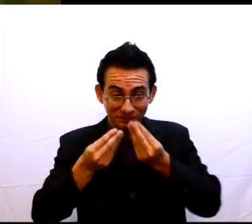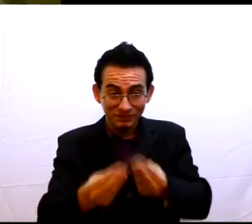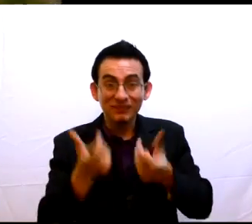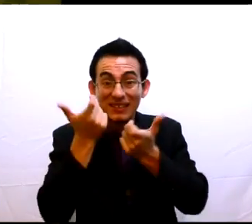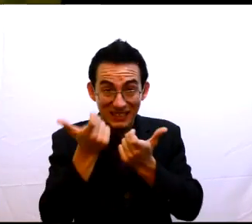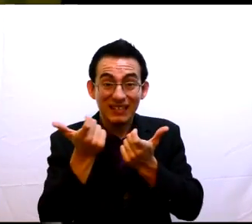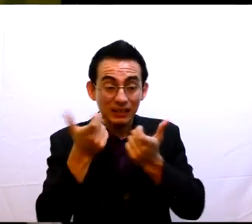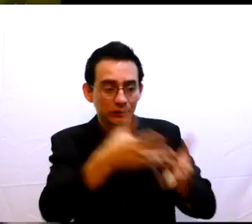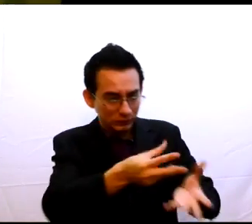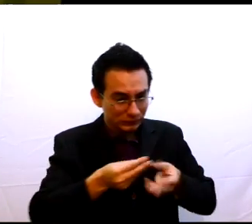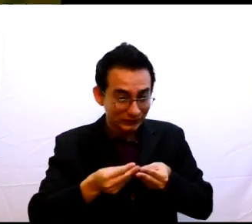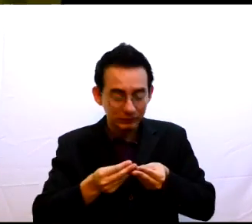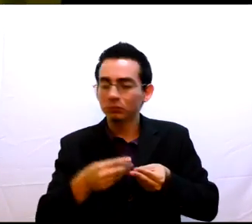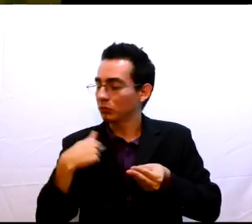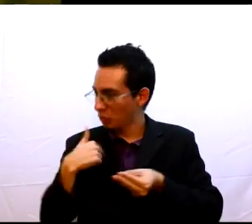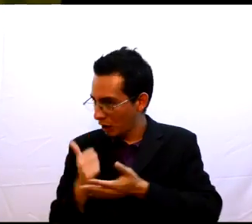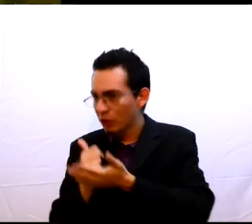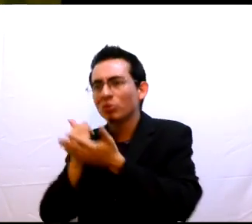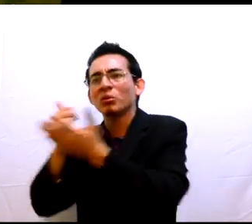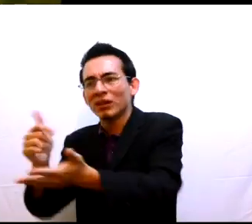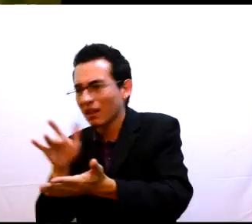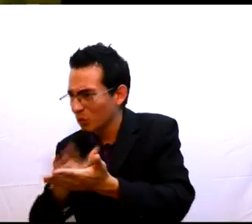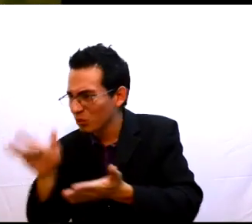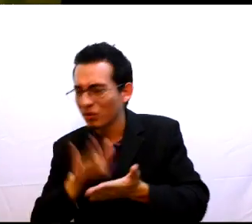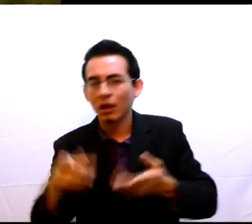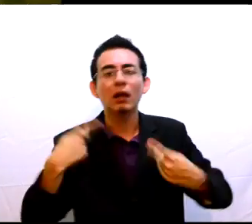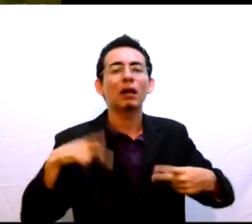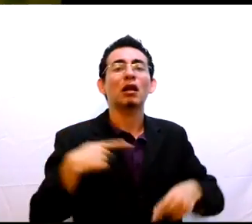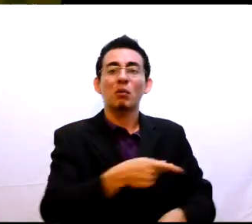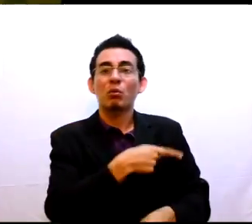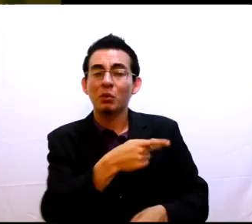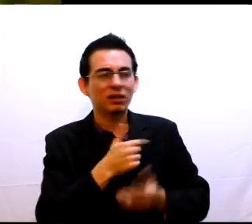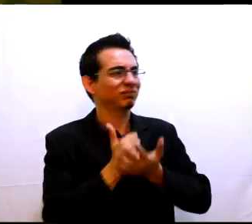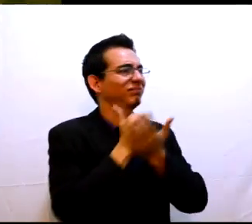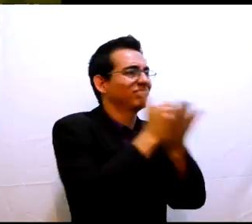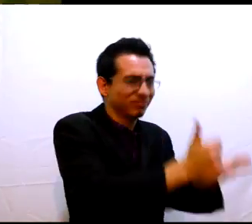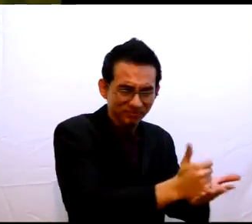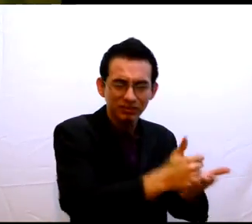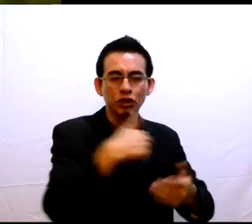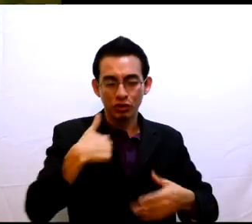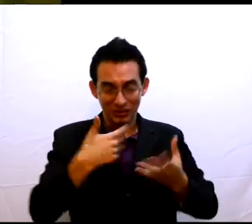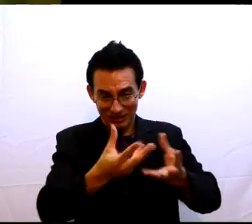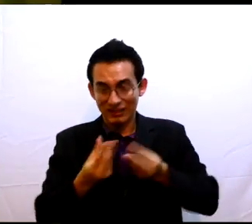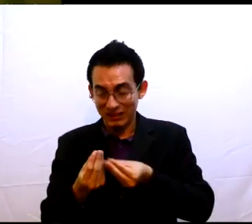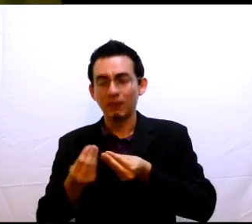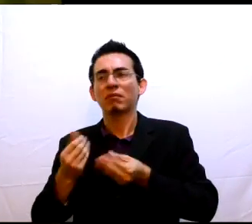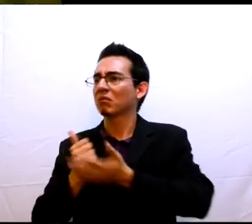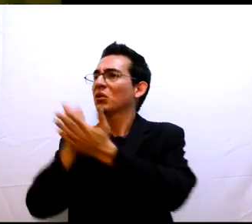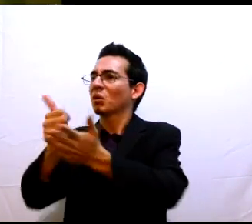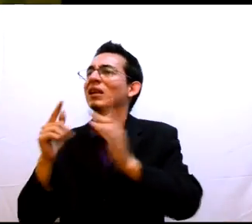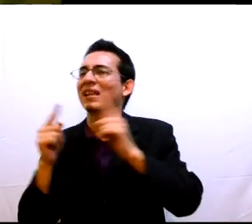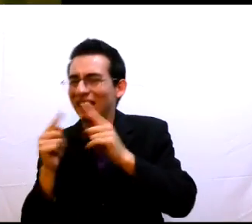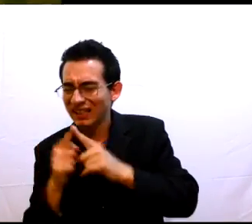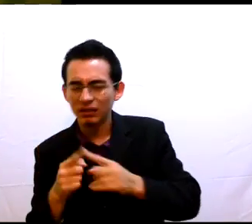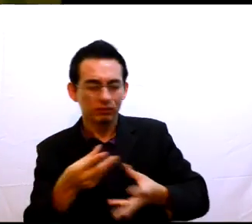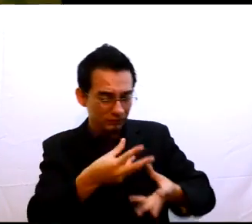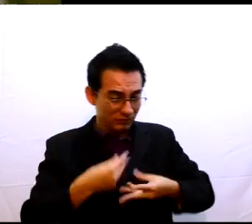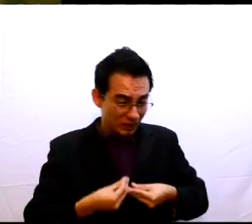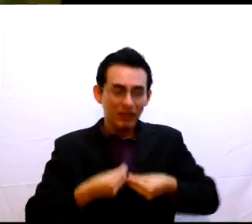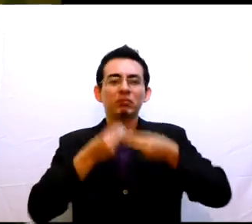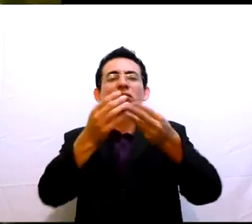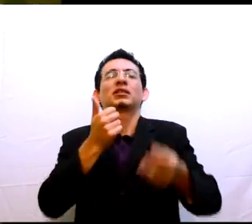pobre tenderle la mano al que tiene una necesidad ayudarlo porque eso según la biblia nos da